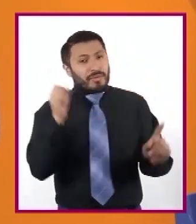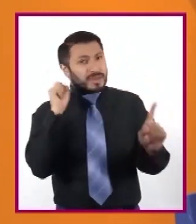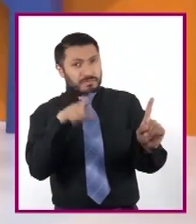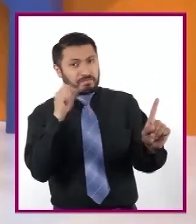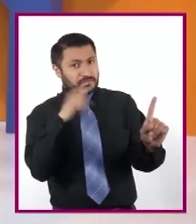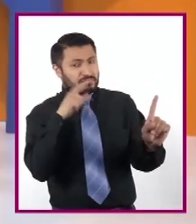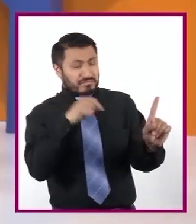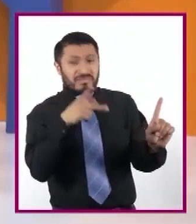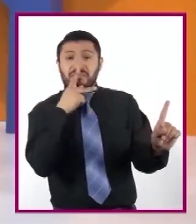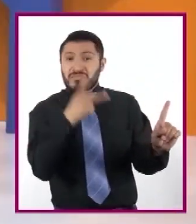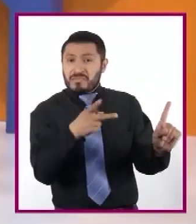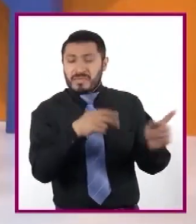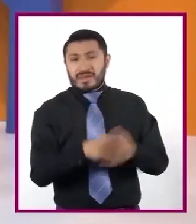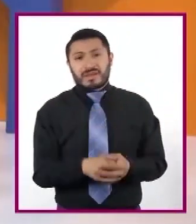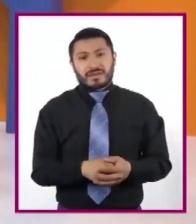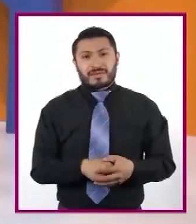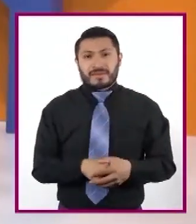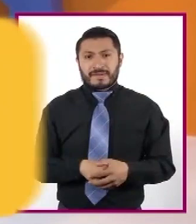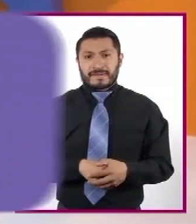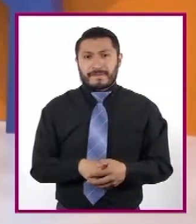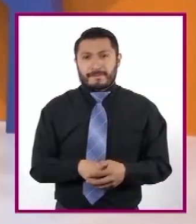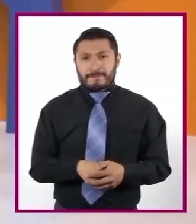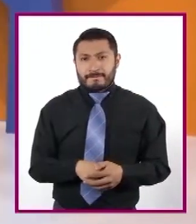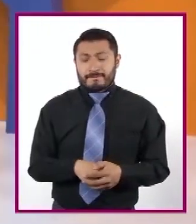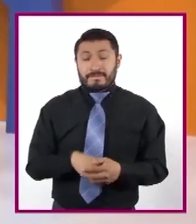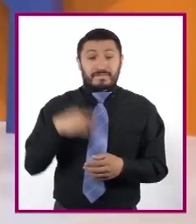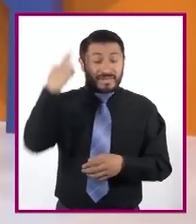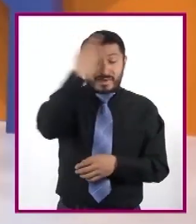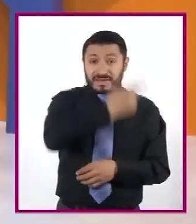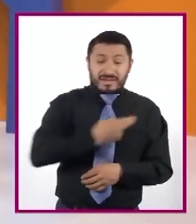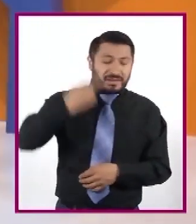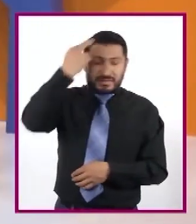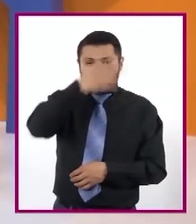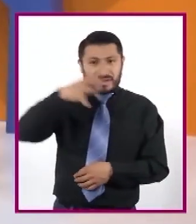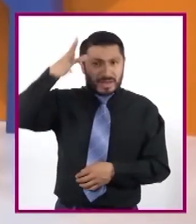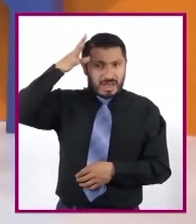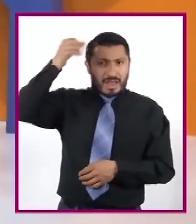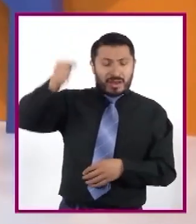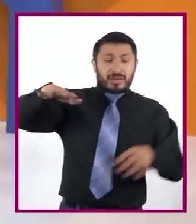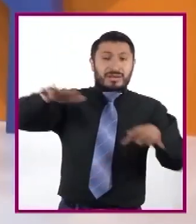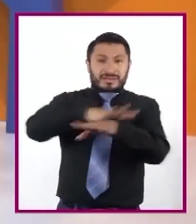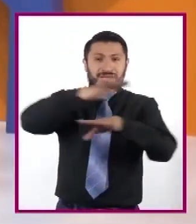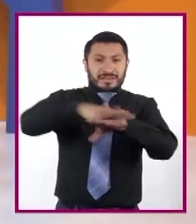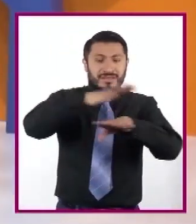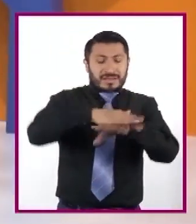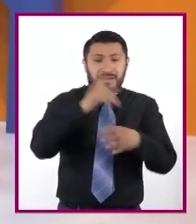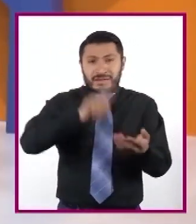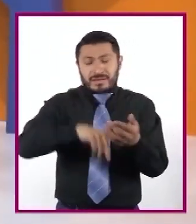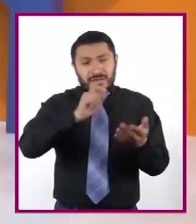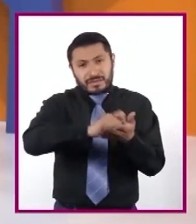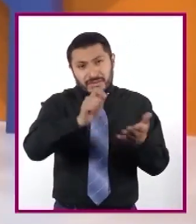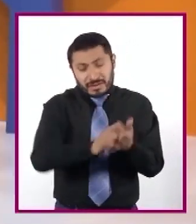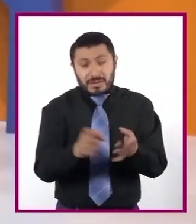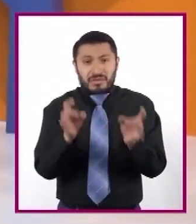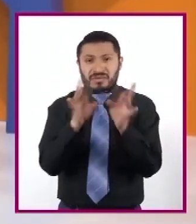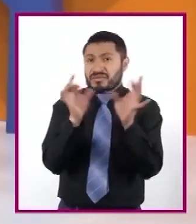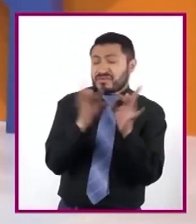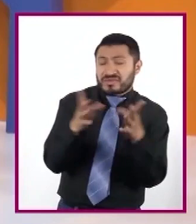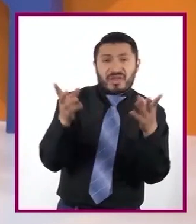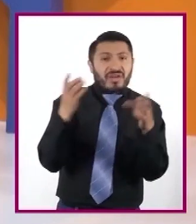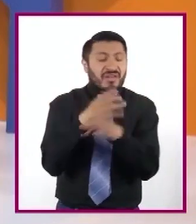conceptos. Repasamos los elementos que se pueden sustituir en un texto, situaciones, objetos,